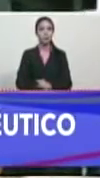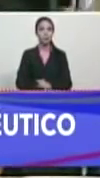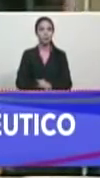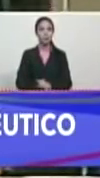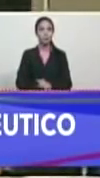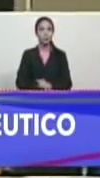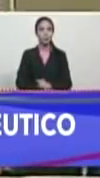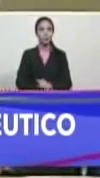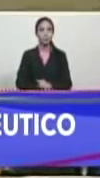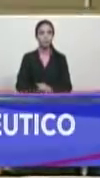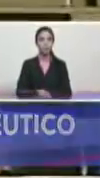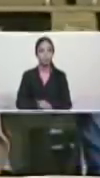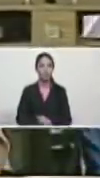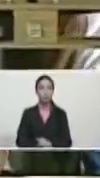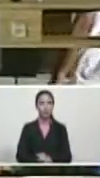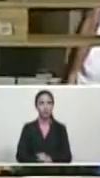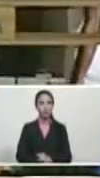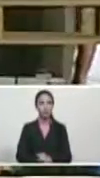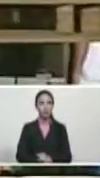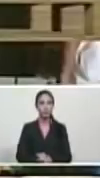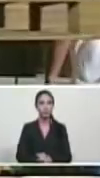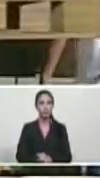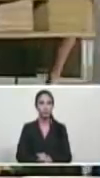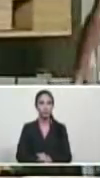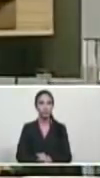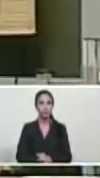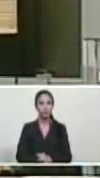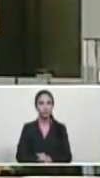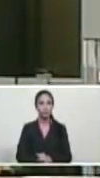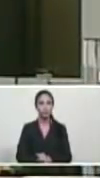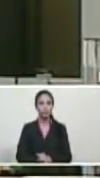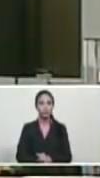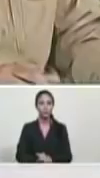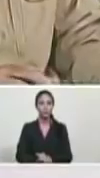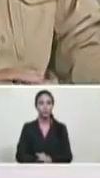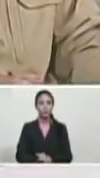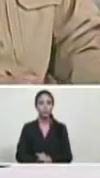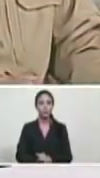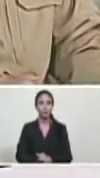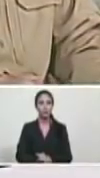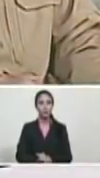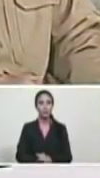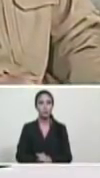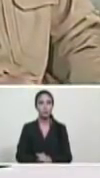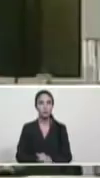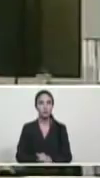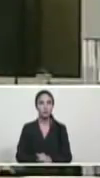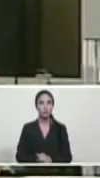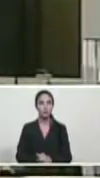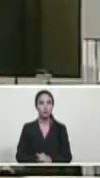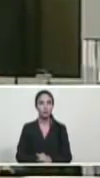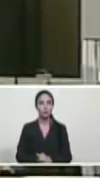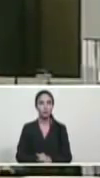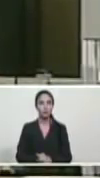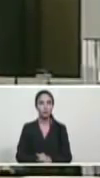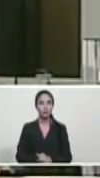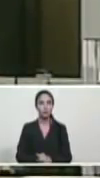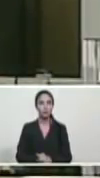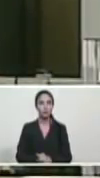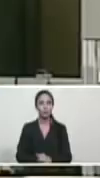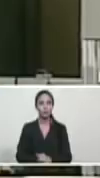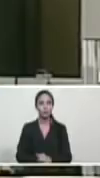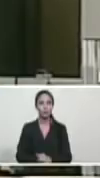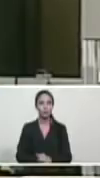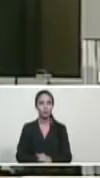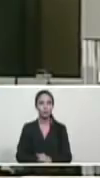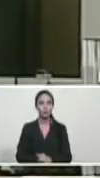vicepresidente económico. Compañero Aristóbulo Ituri, vicepresidente del socialismo. Compañero Héctor